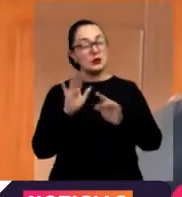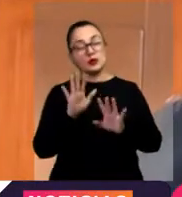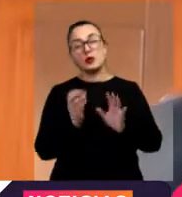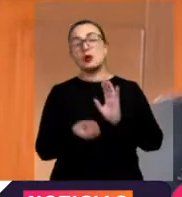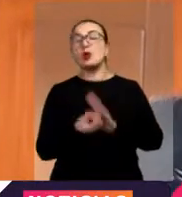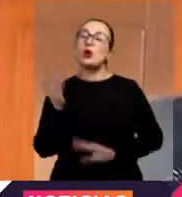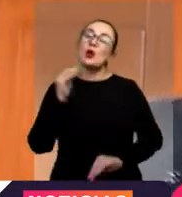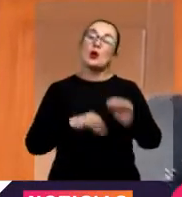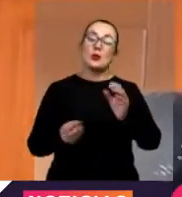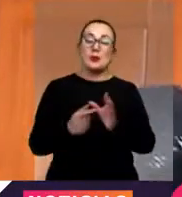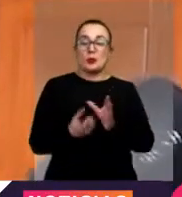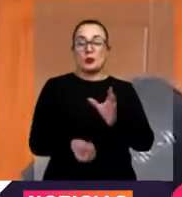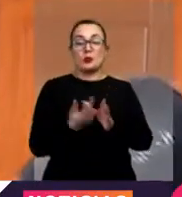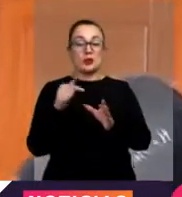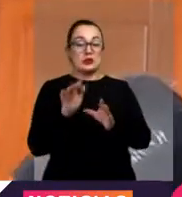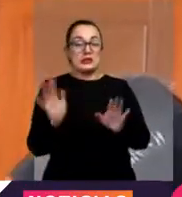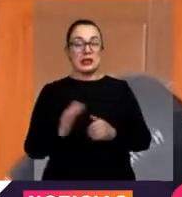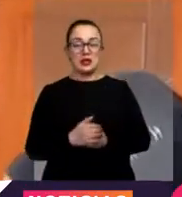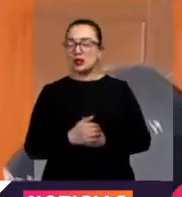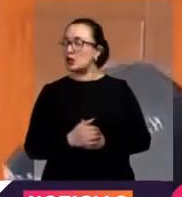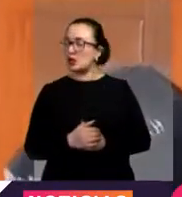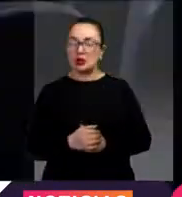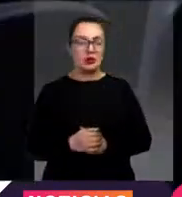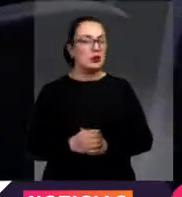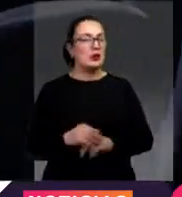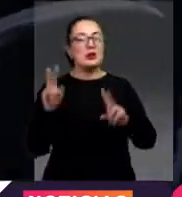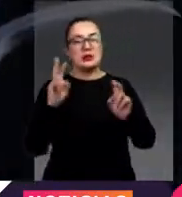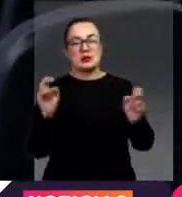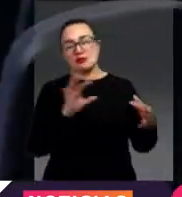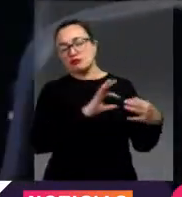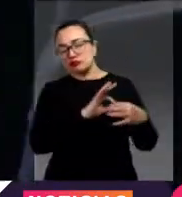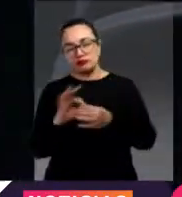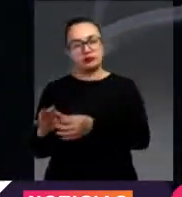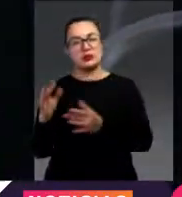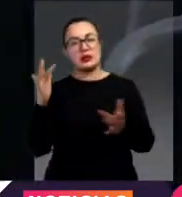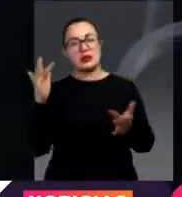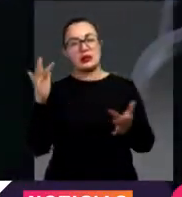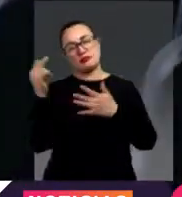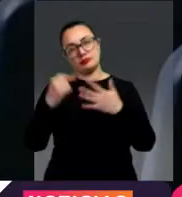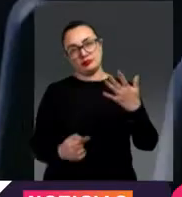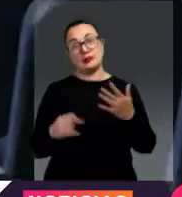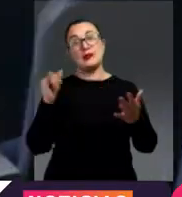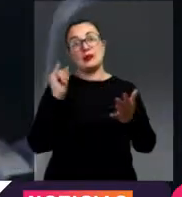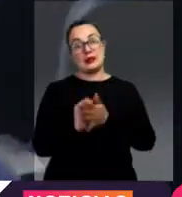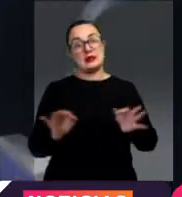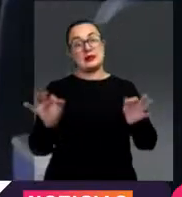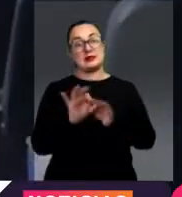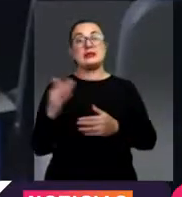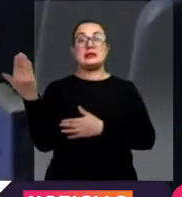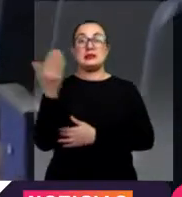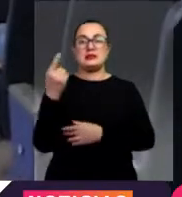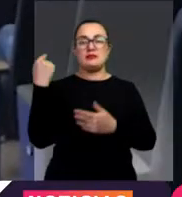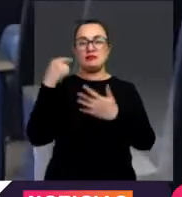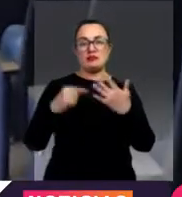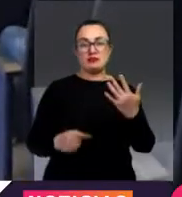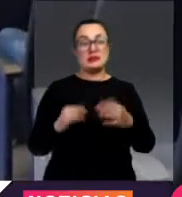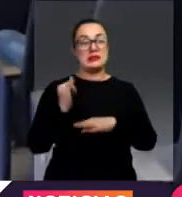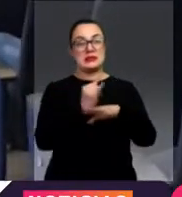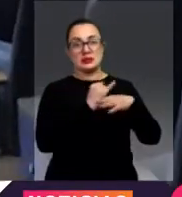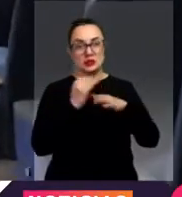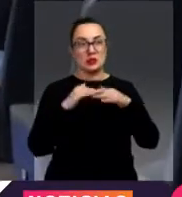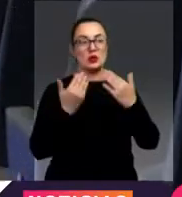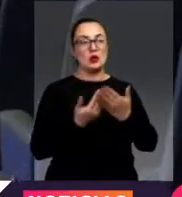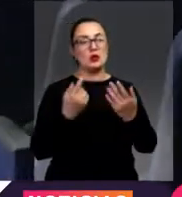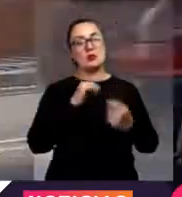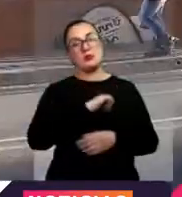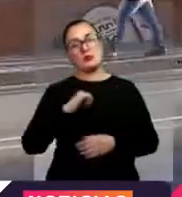y chao, sino es generar toda una cadena de valor. Para incentivar el cine alternativo en las instituciones educativas públicas y privadas